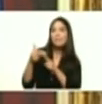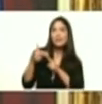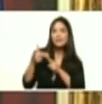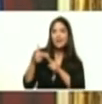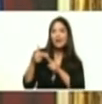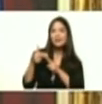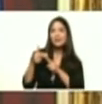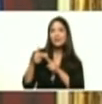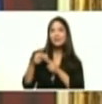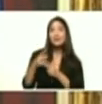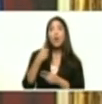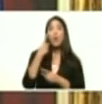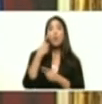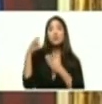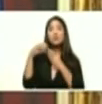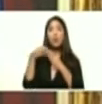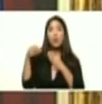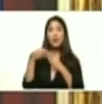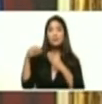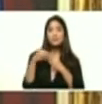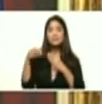una divisa, un dólar,